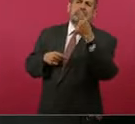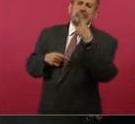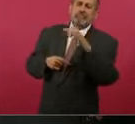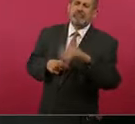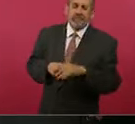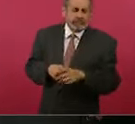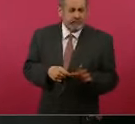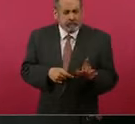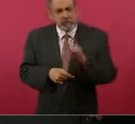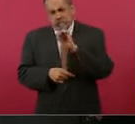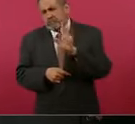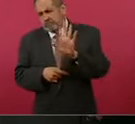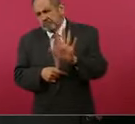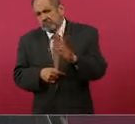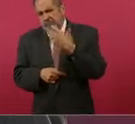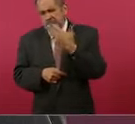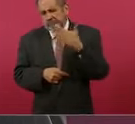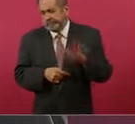que